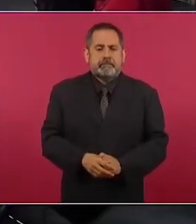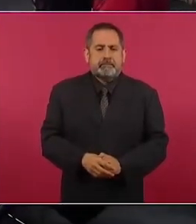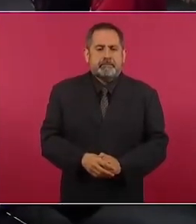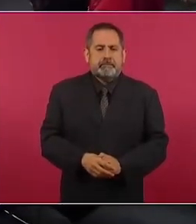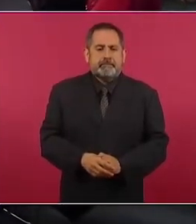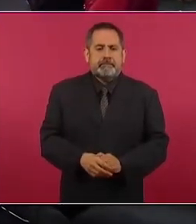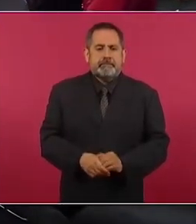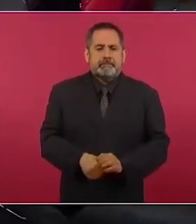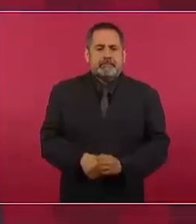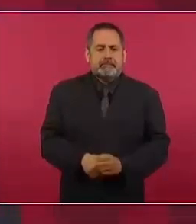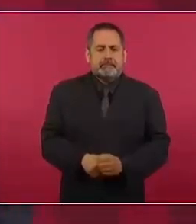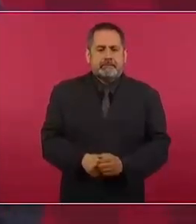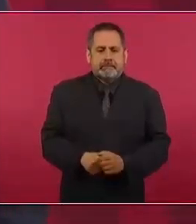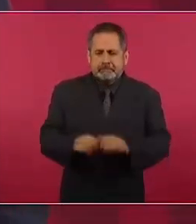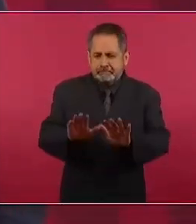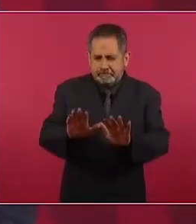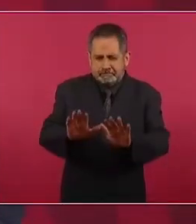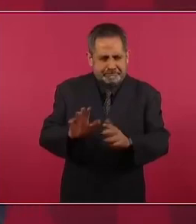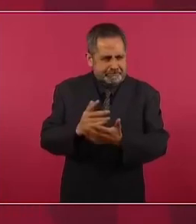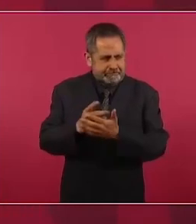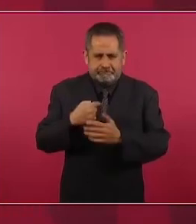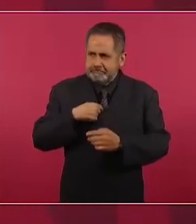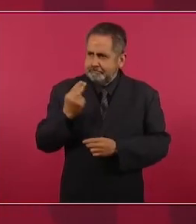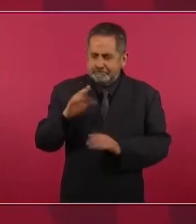Despacio, porque llevamos prisa.